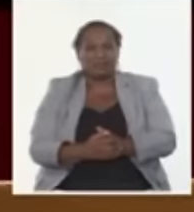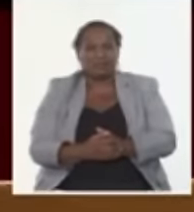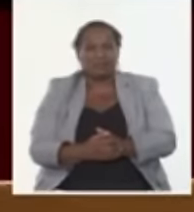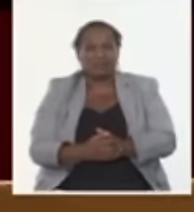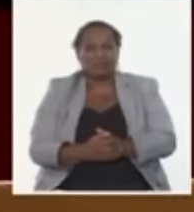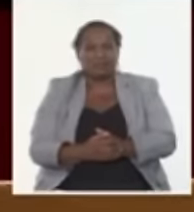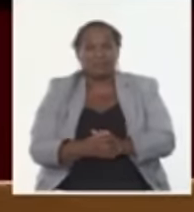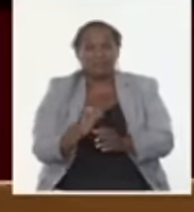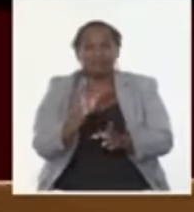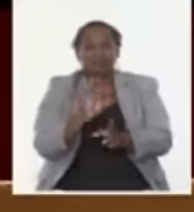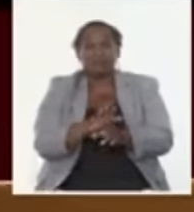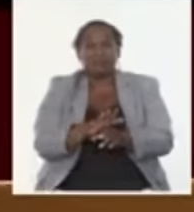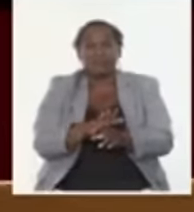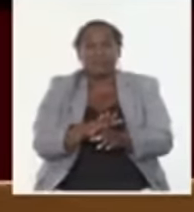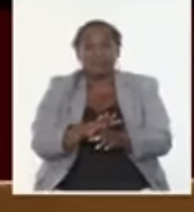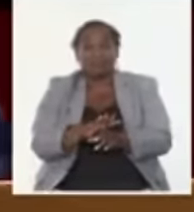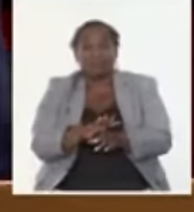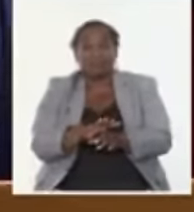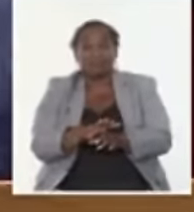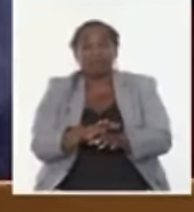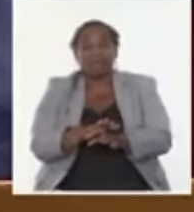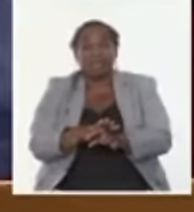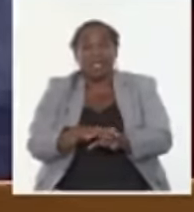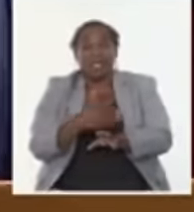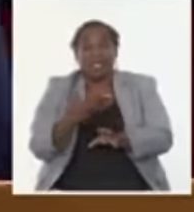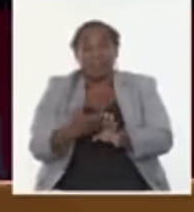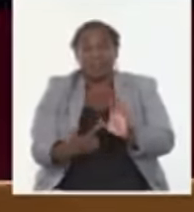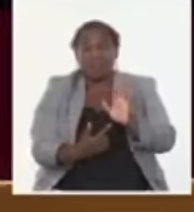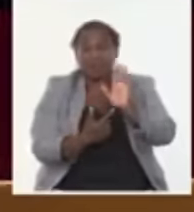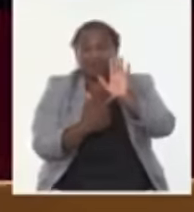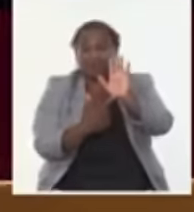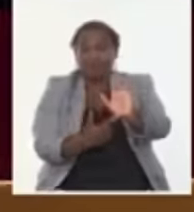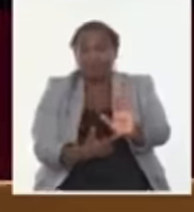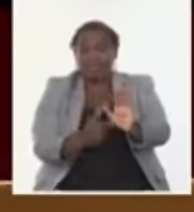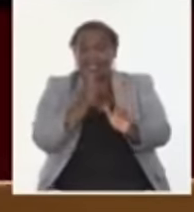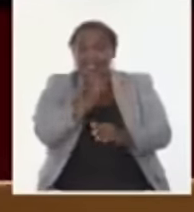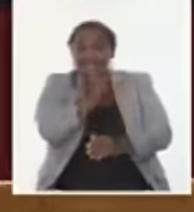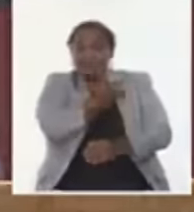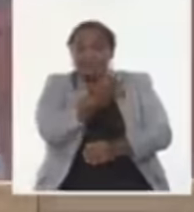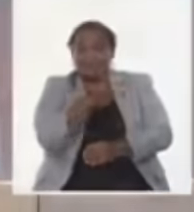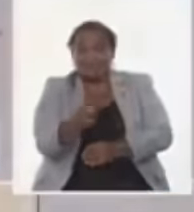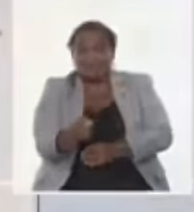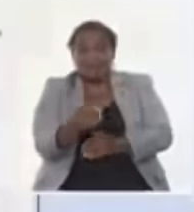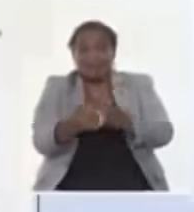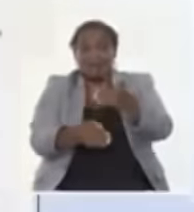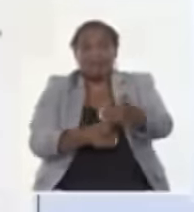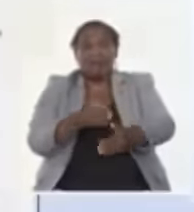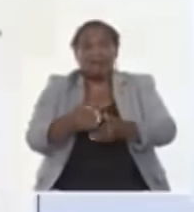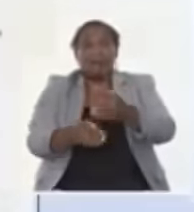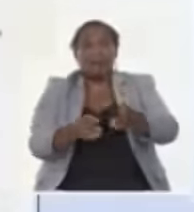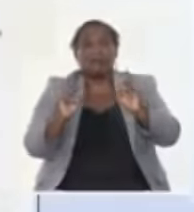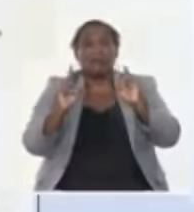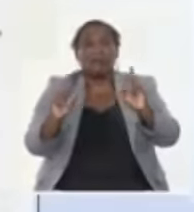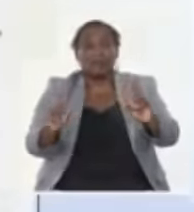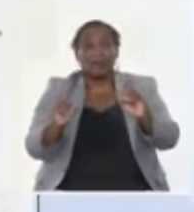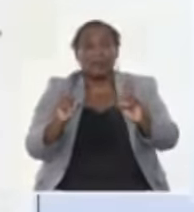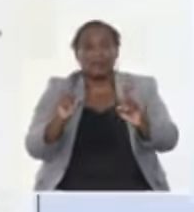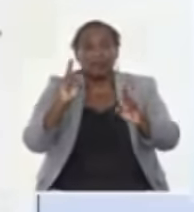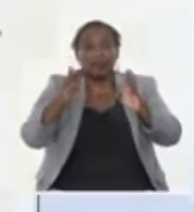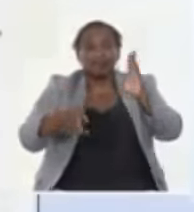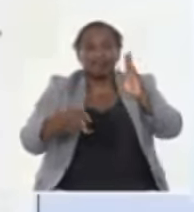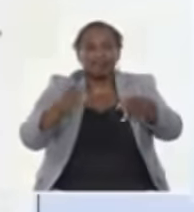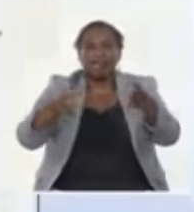inició, posterior a nuestra presentación aquí en diciembre, un proceso político orientado por nuestro